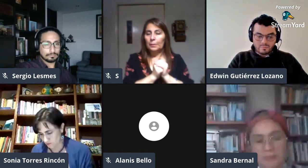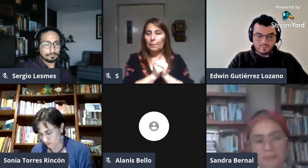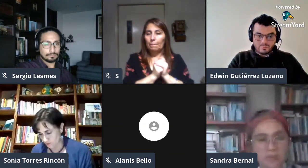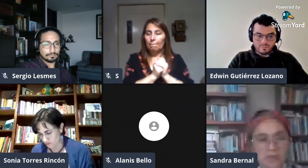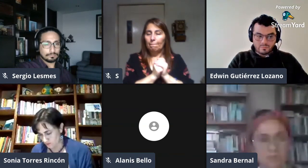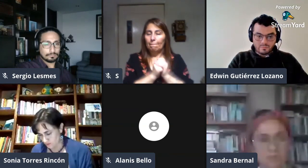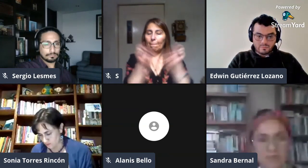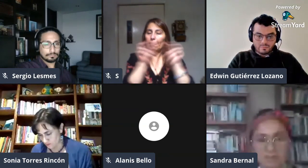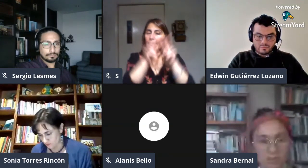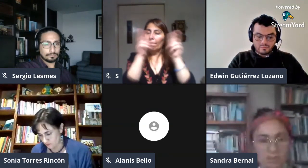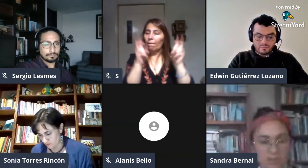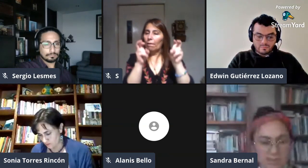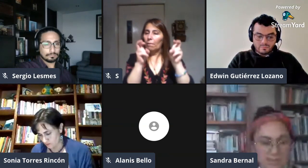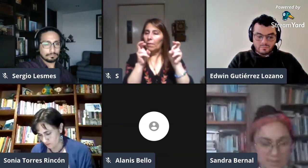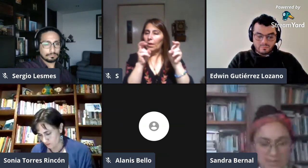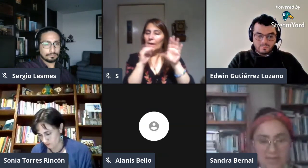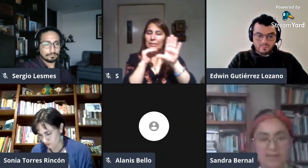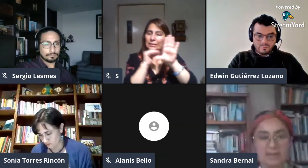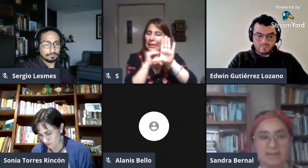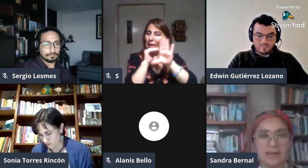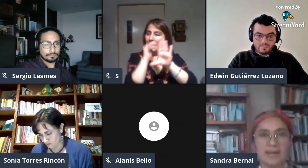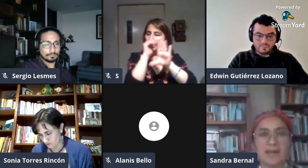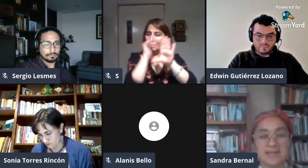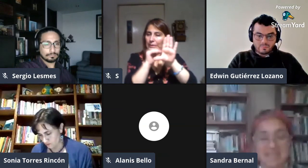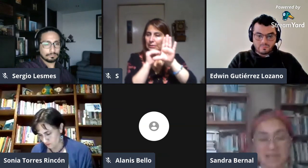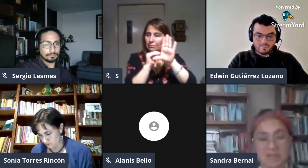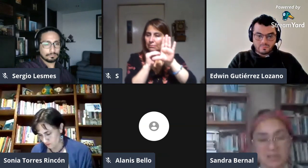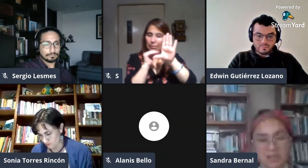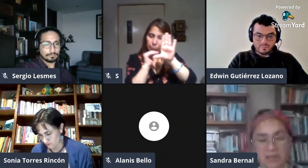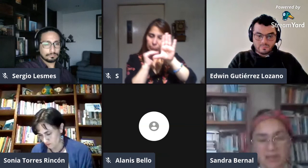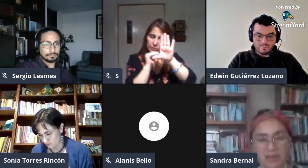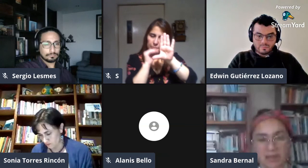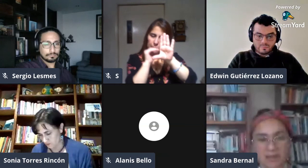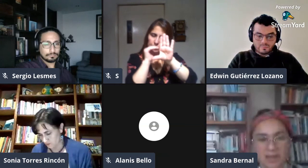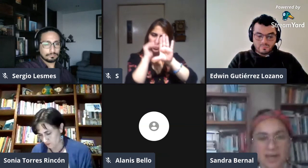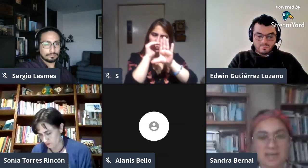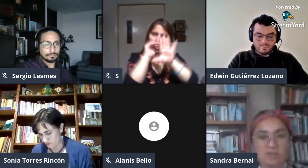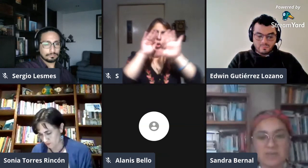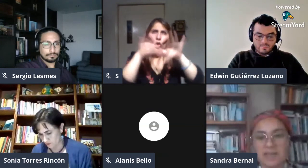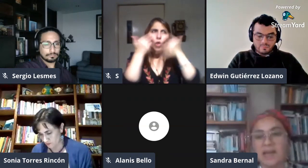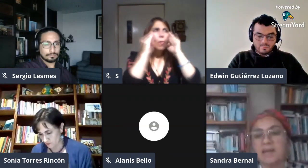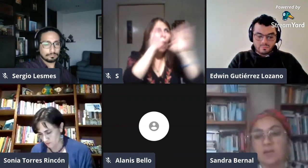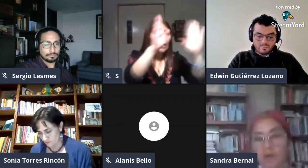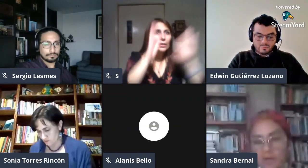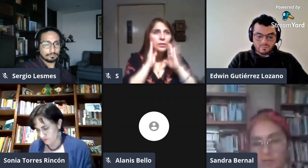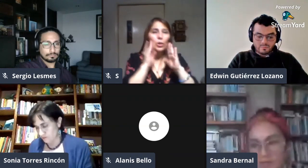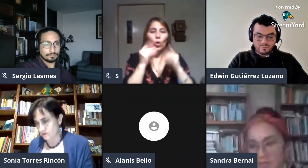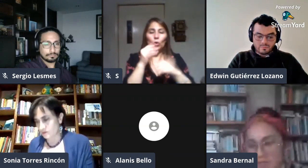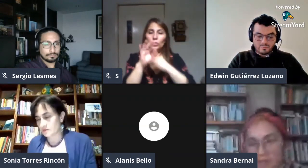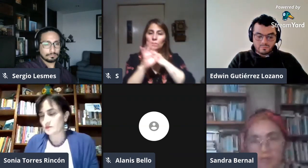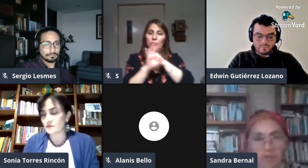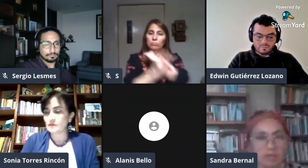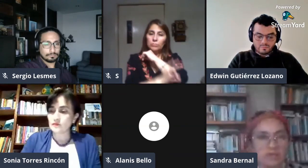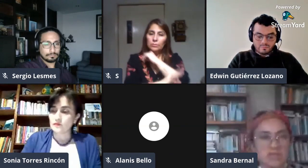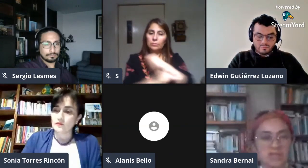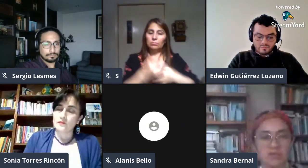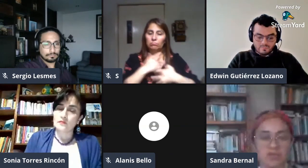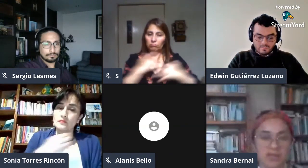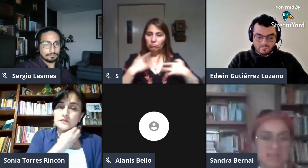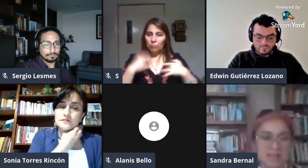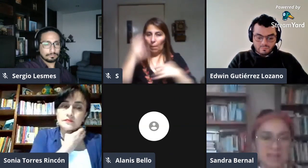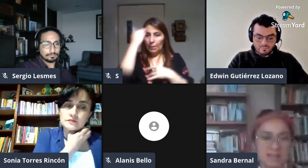que es muy, muy, muy clasista pensar en el acceso a salud mental adecuada, por así decirlo, por lo